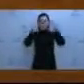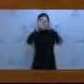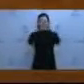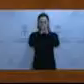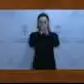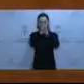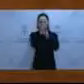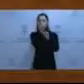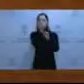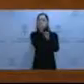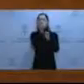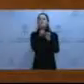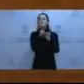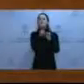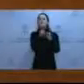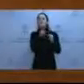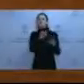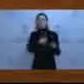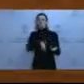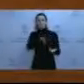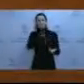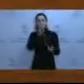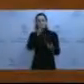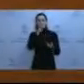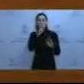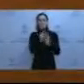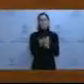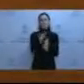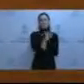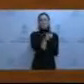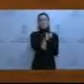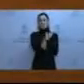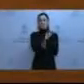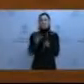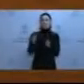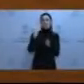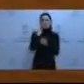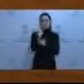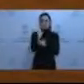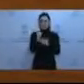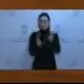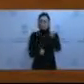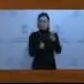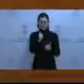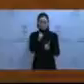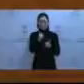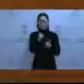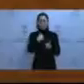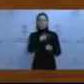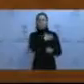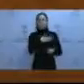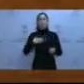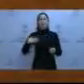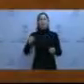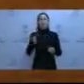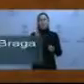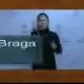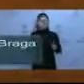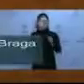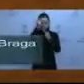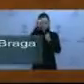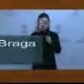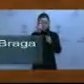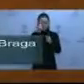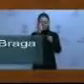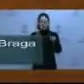señora consejera. Yo comprendo que están ustedes en una situación de preconcurso. No pretendo que me cuente al detalle ni me chive con quién